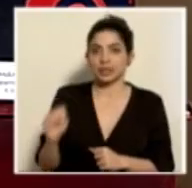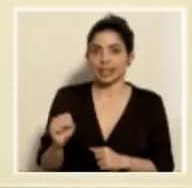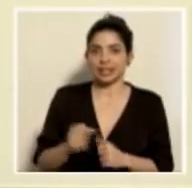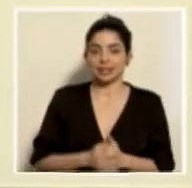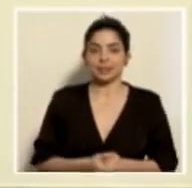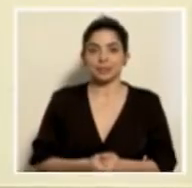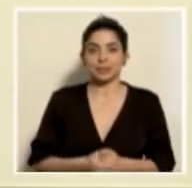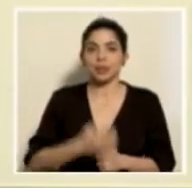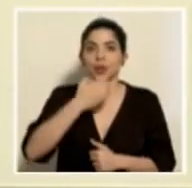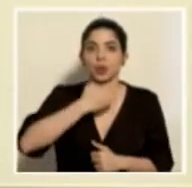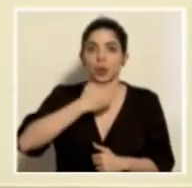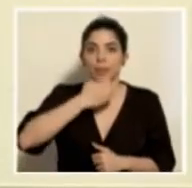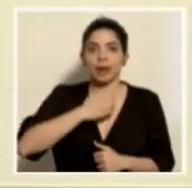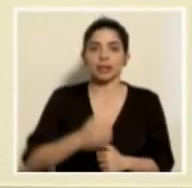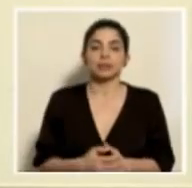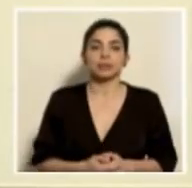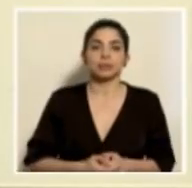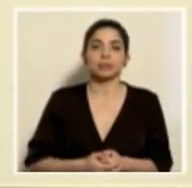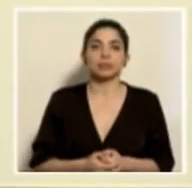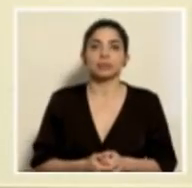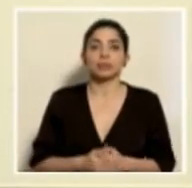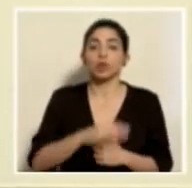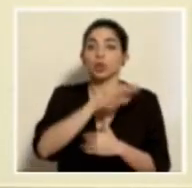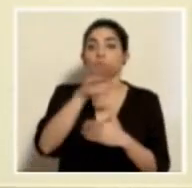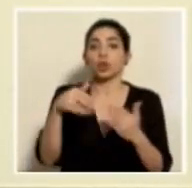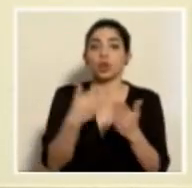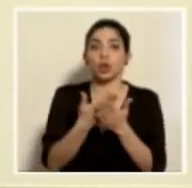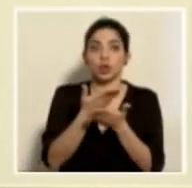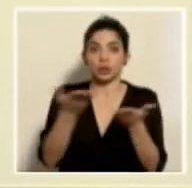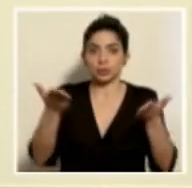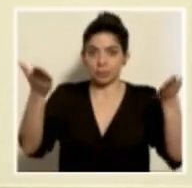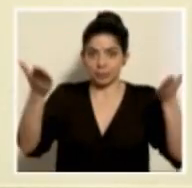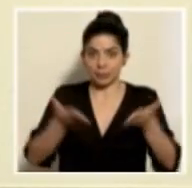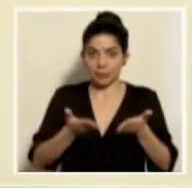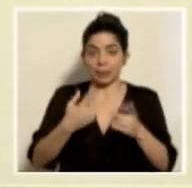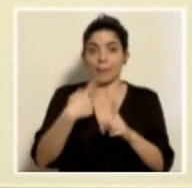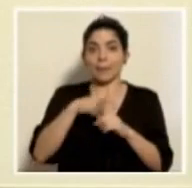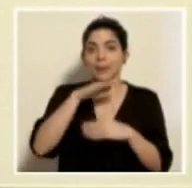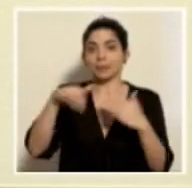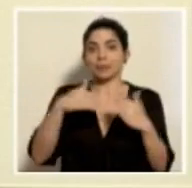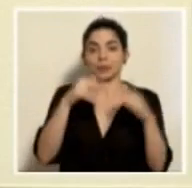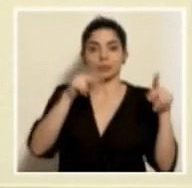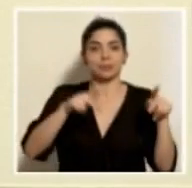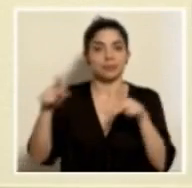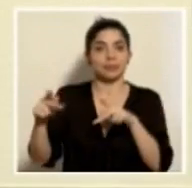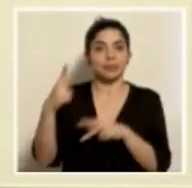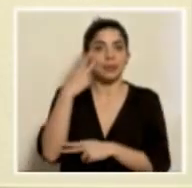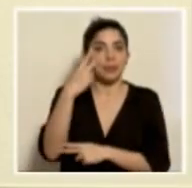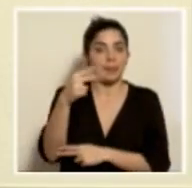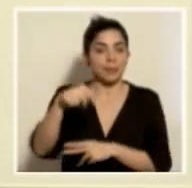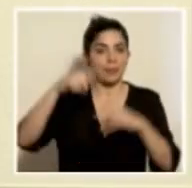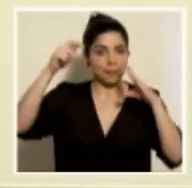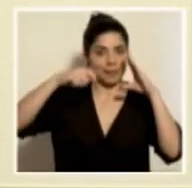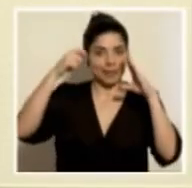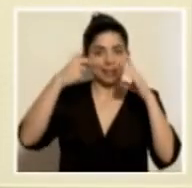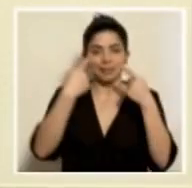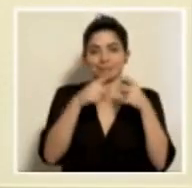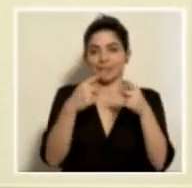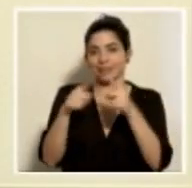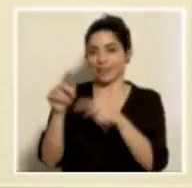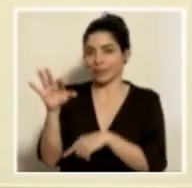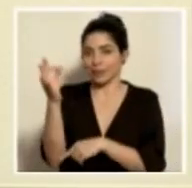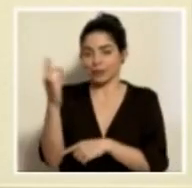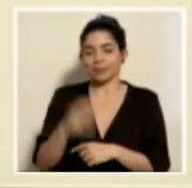Social, don Román Macaya, todos los que están presentes y todos los que están siguiendo la transmisión en las diferentes